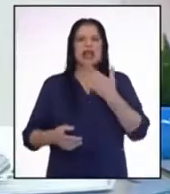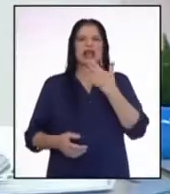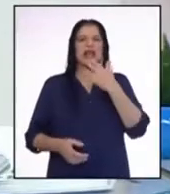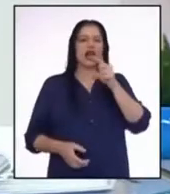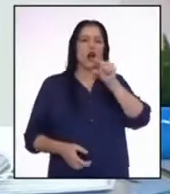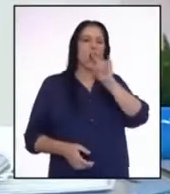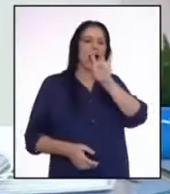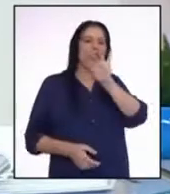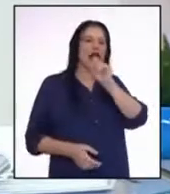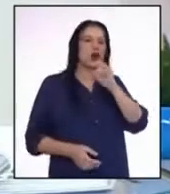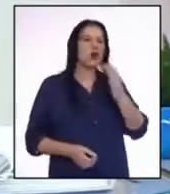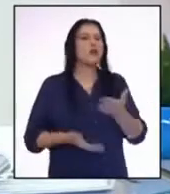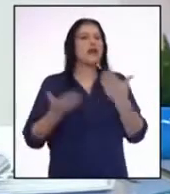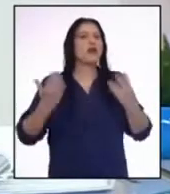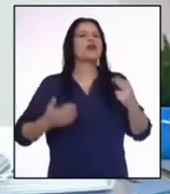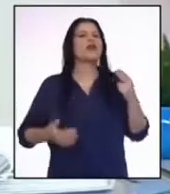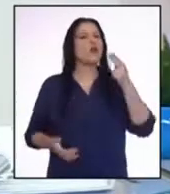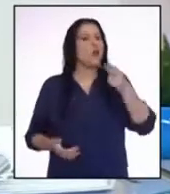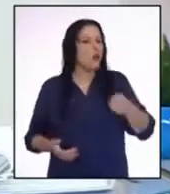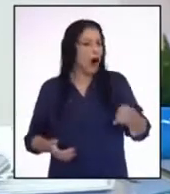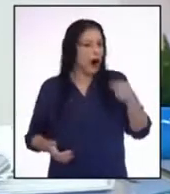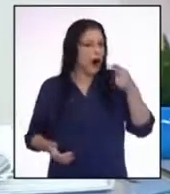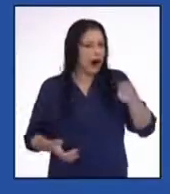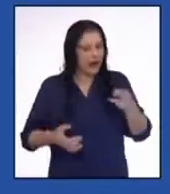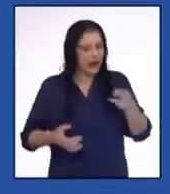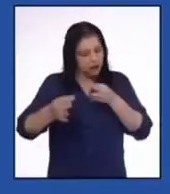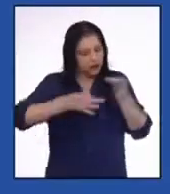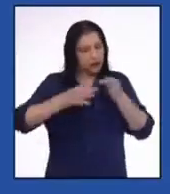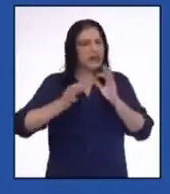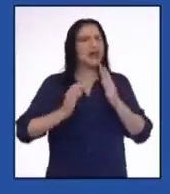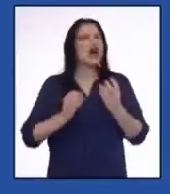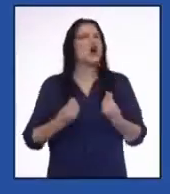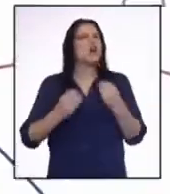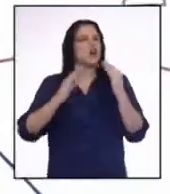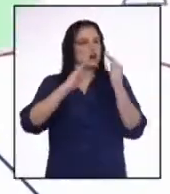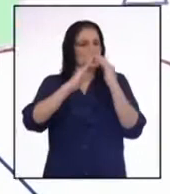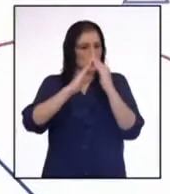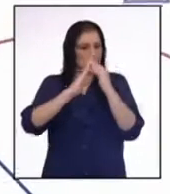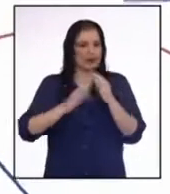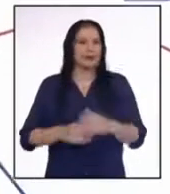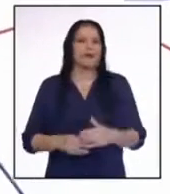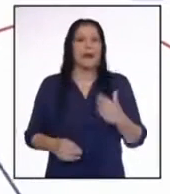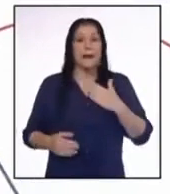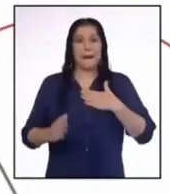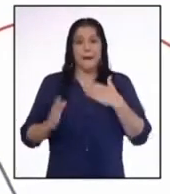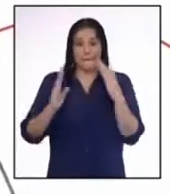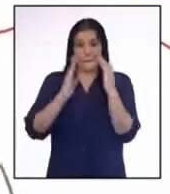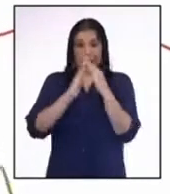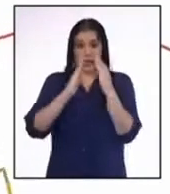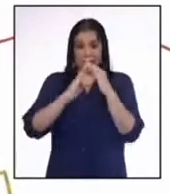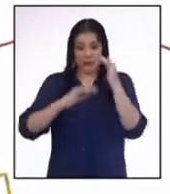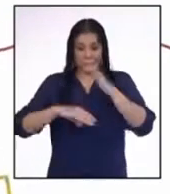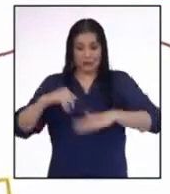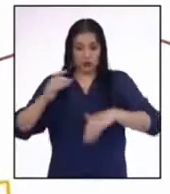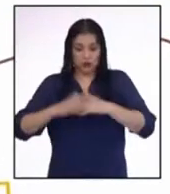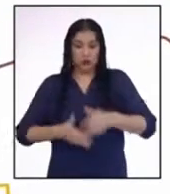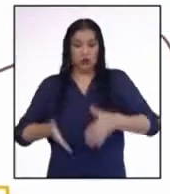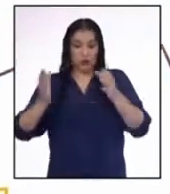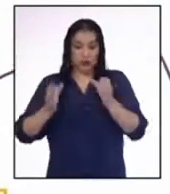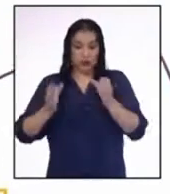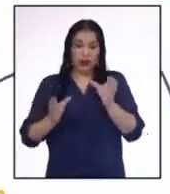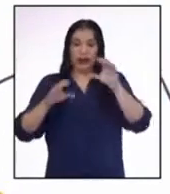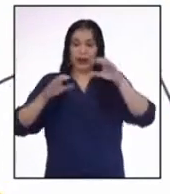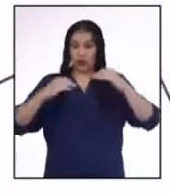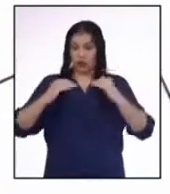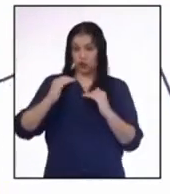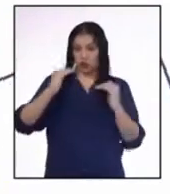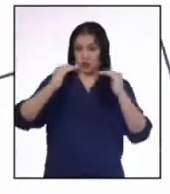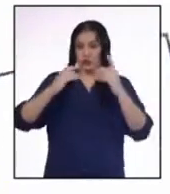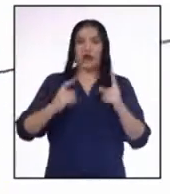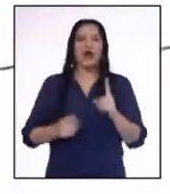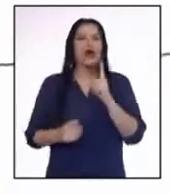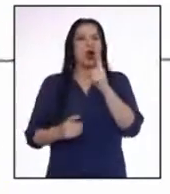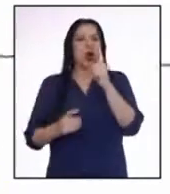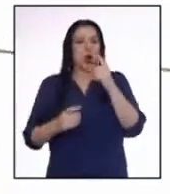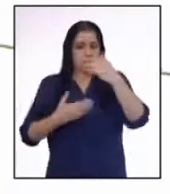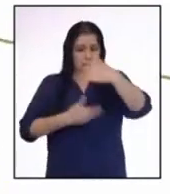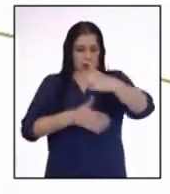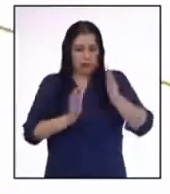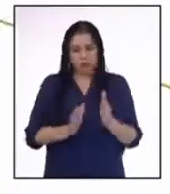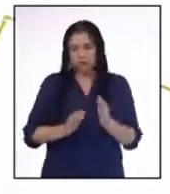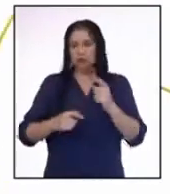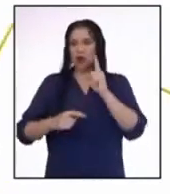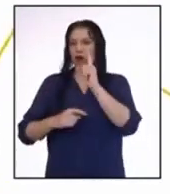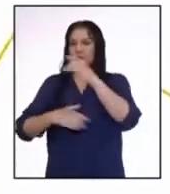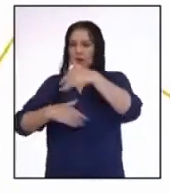Guadalupe de Huancayo nos describe su vivienda de esta manera: mi casa está edificada en 2 niveles, cada uno de un solo